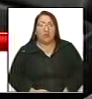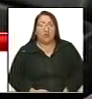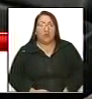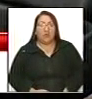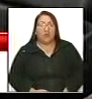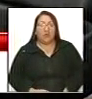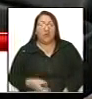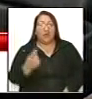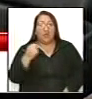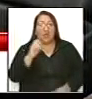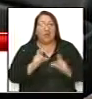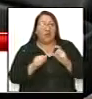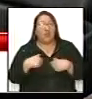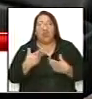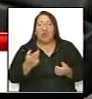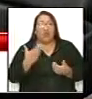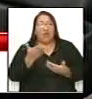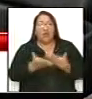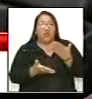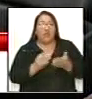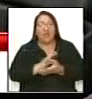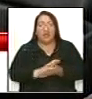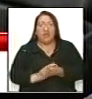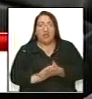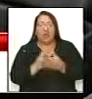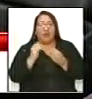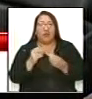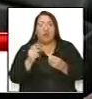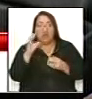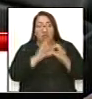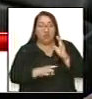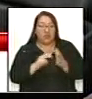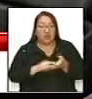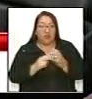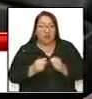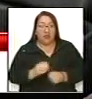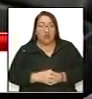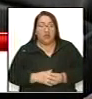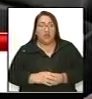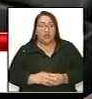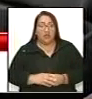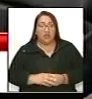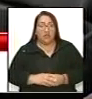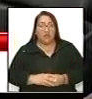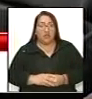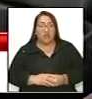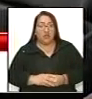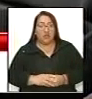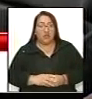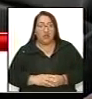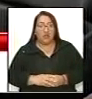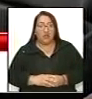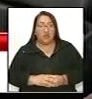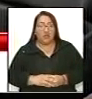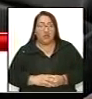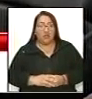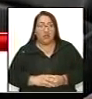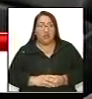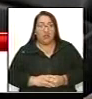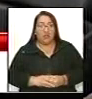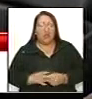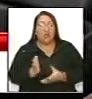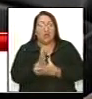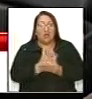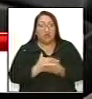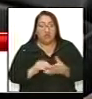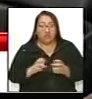estos mecanismos indirectos. Eso hubiera sido deseable, porque lo que se busca finalmente es una distribución más adecuada o un fortalecimiento y una